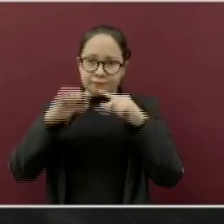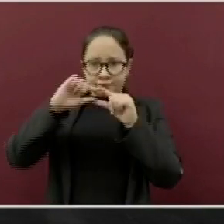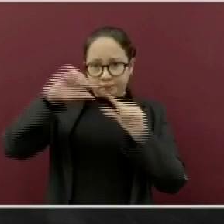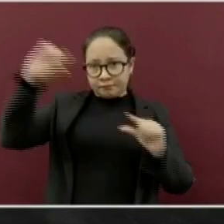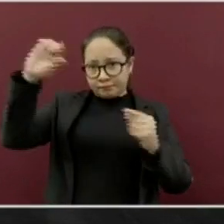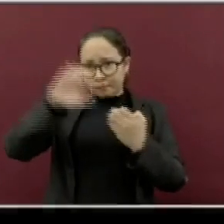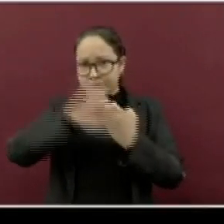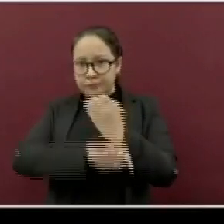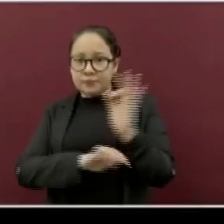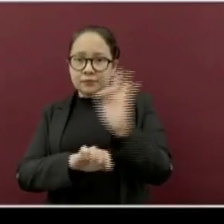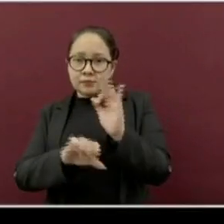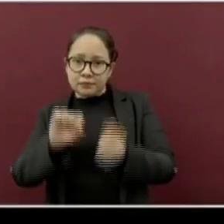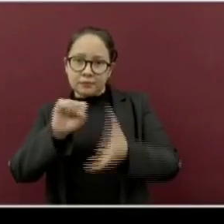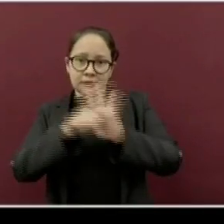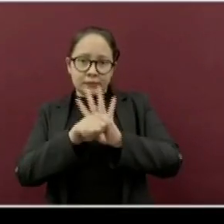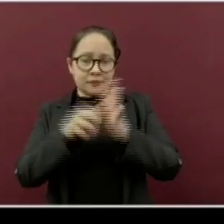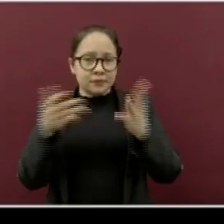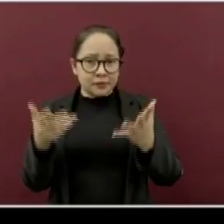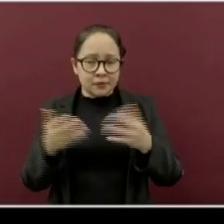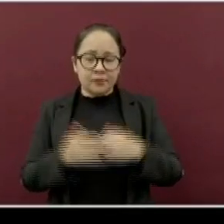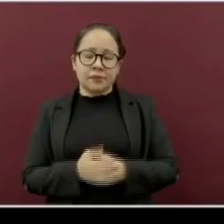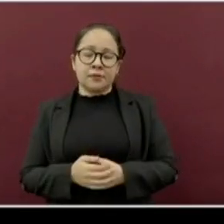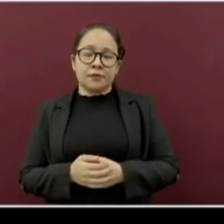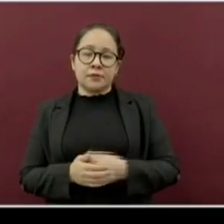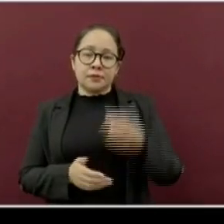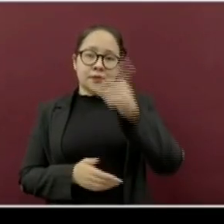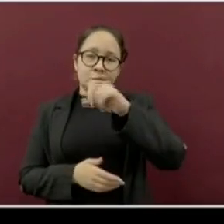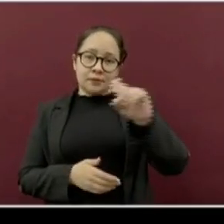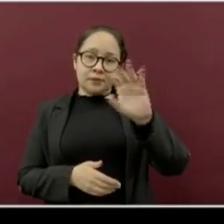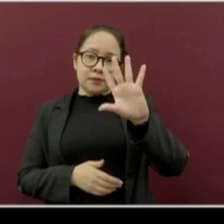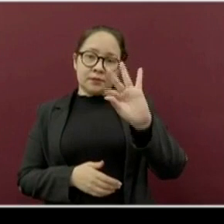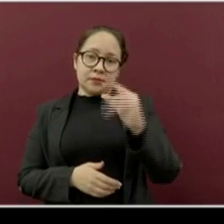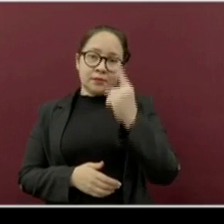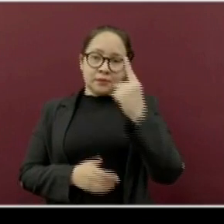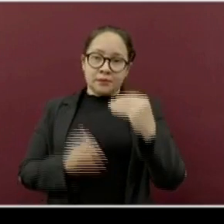con diagnóstico probable de COVID-19. Suman ya